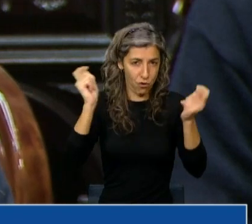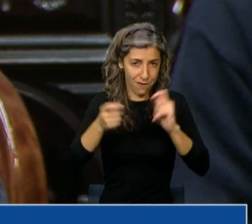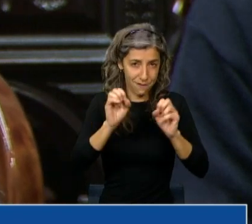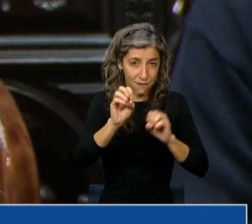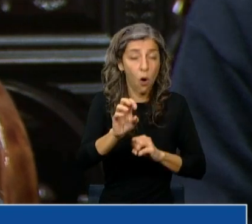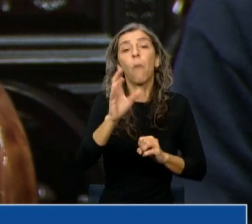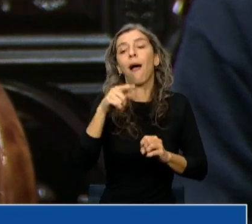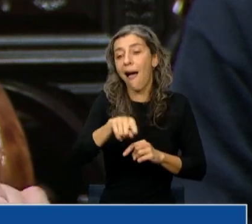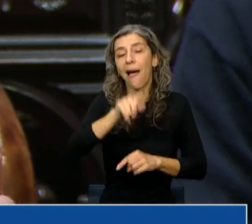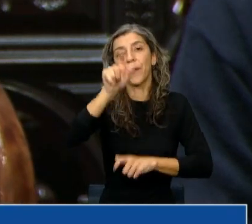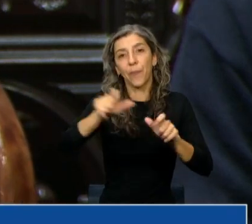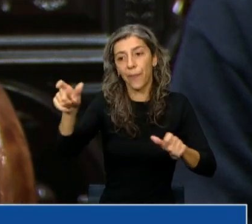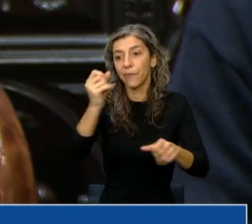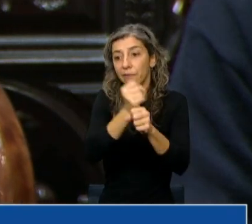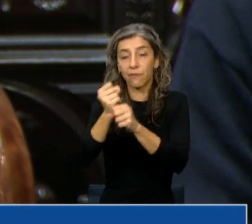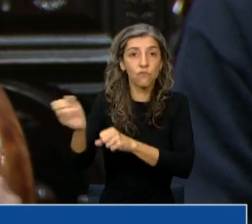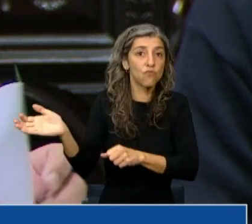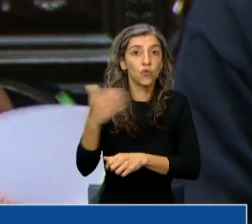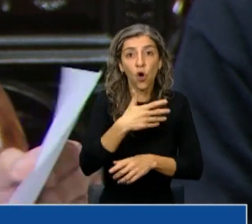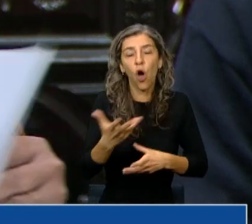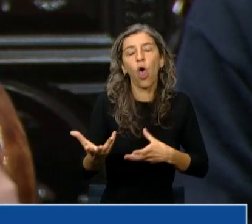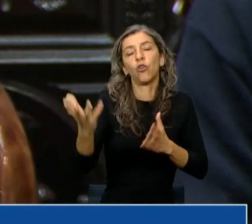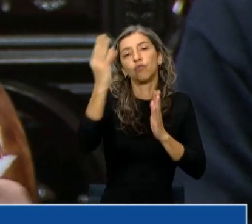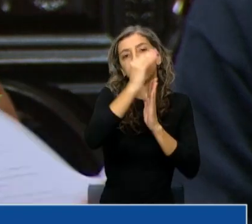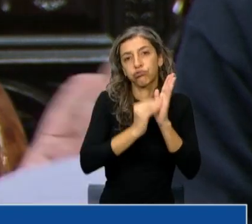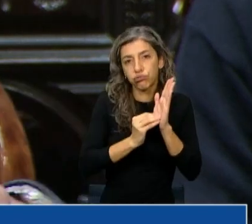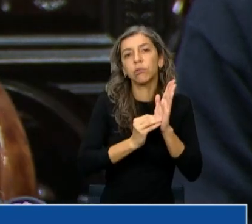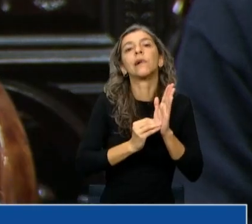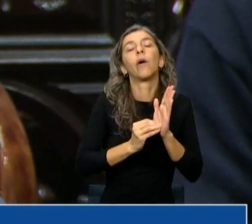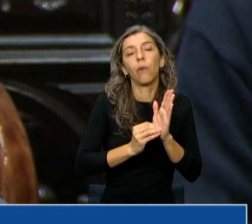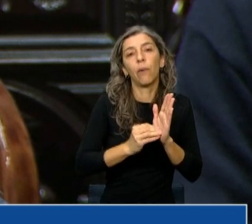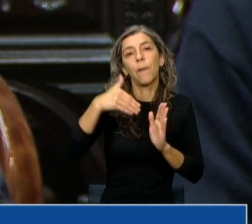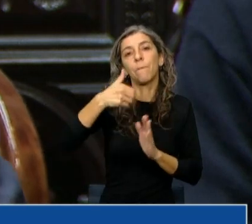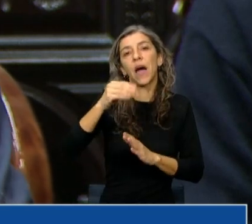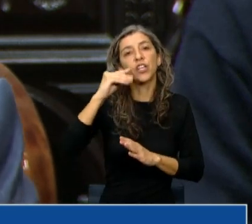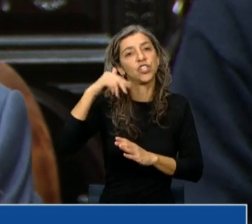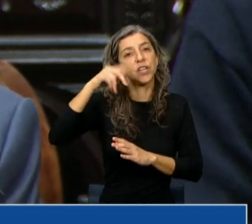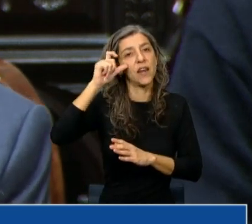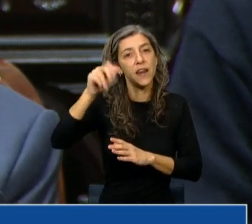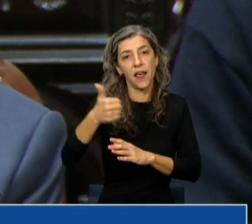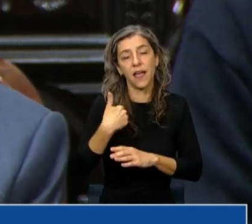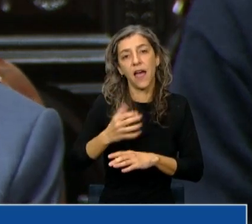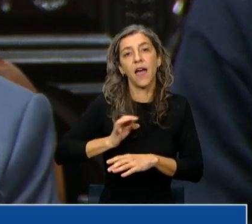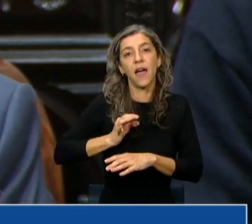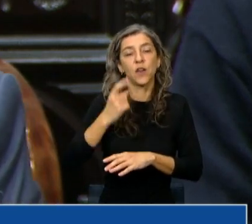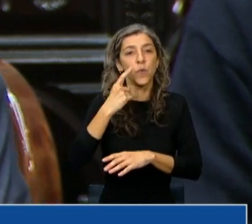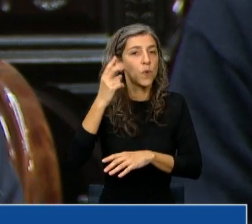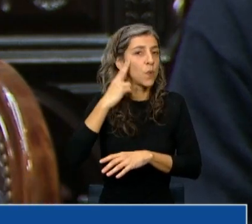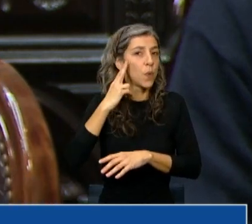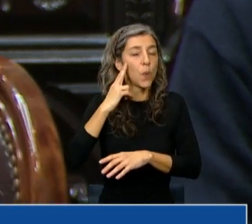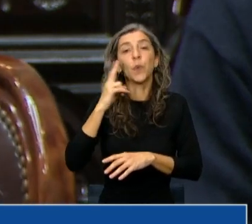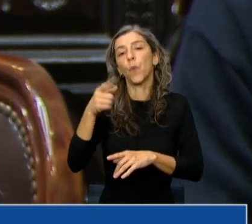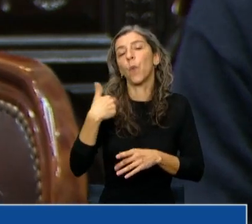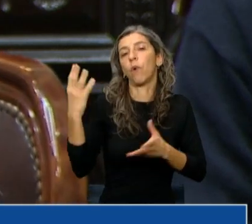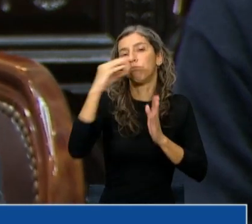muchísimos trabajadores, que es la reforma de Machinea, con su tablita en 1999 incorpora a una